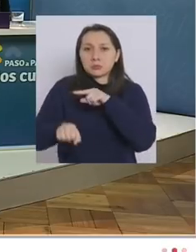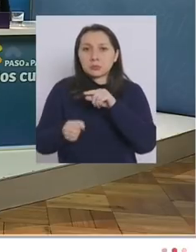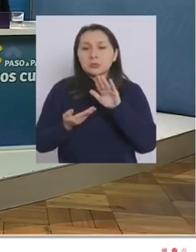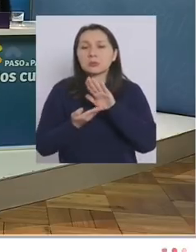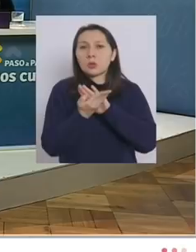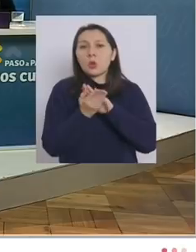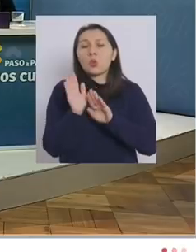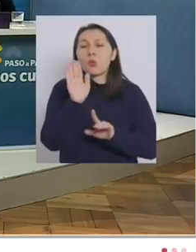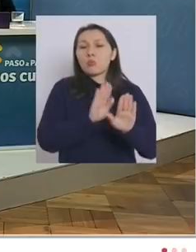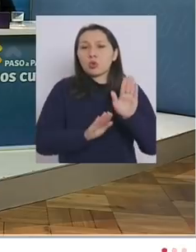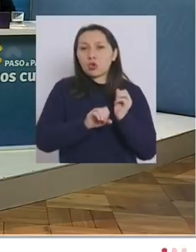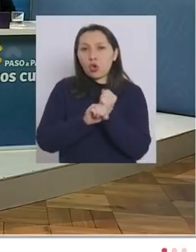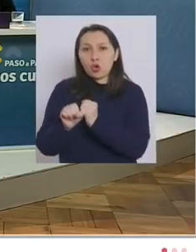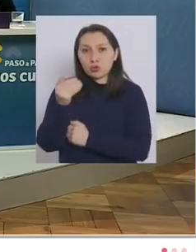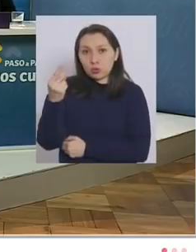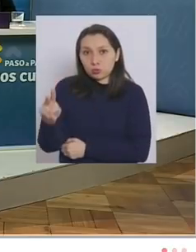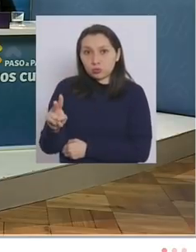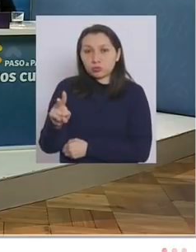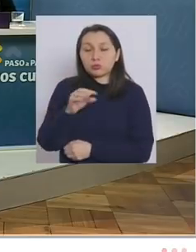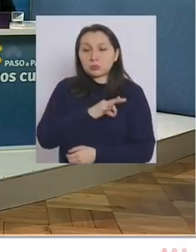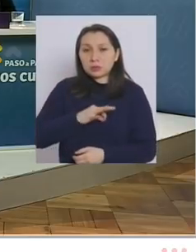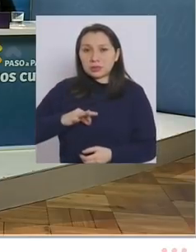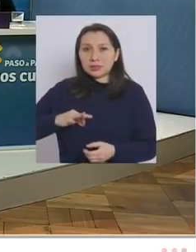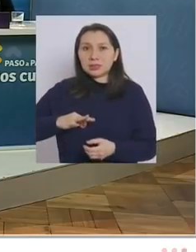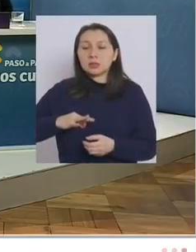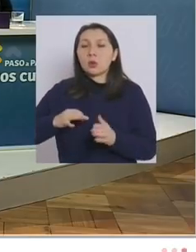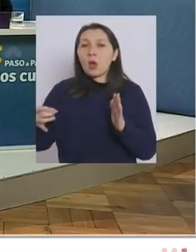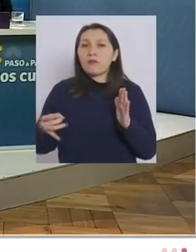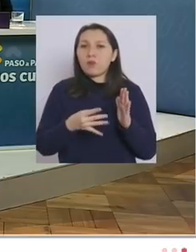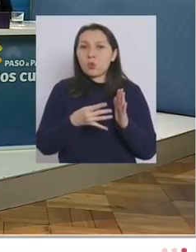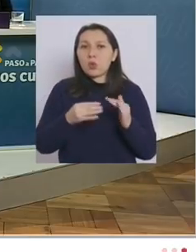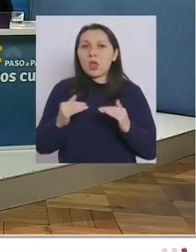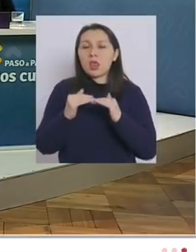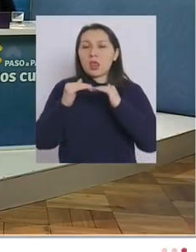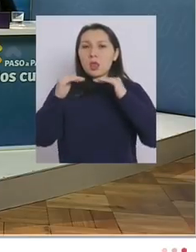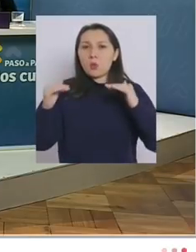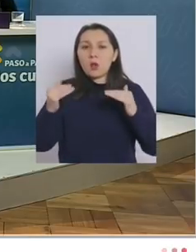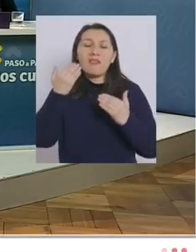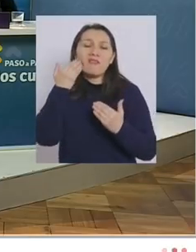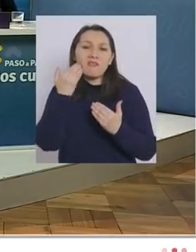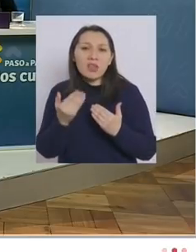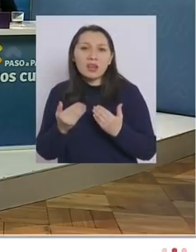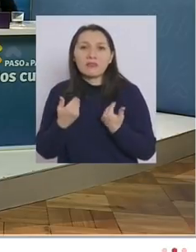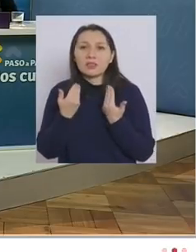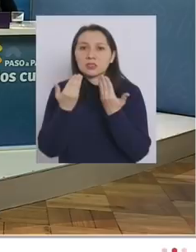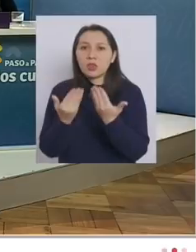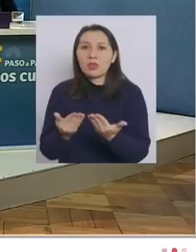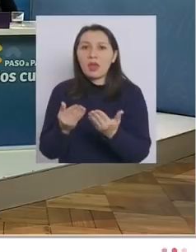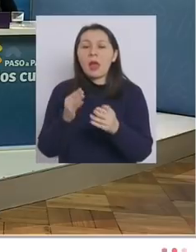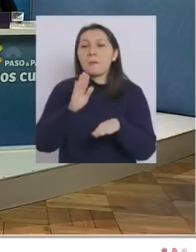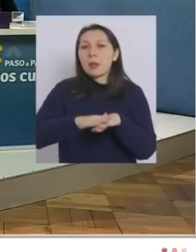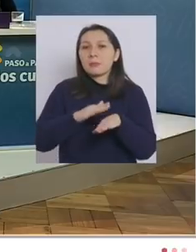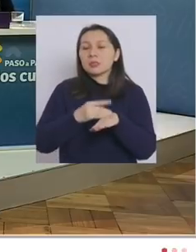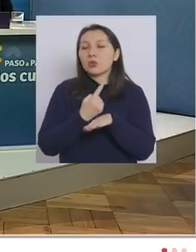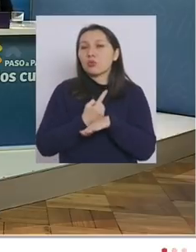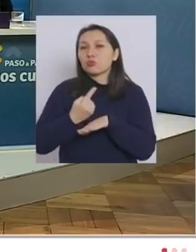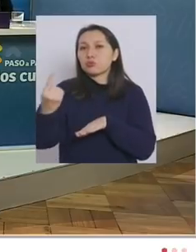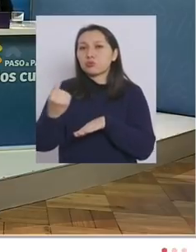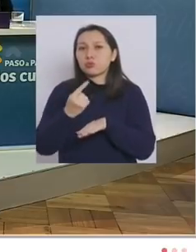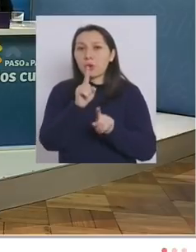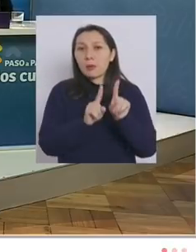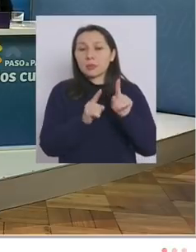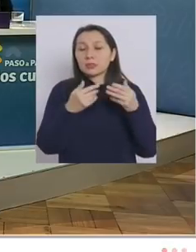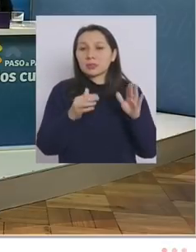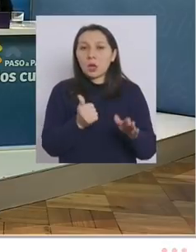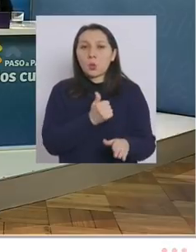recurso de protección en su contra, haciendo alusión a la vulneración de la igualdad por los beneficios entregados por el pase de movilidad a quienes